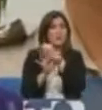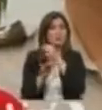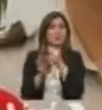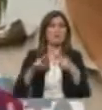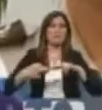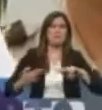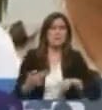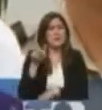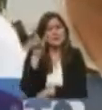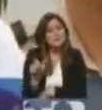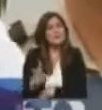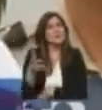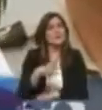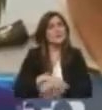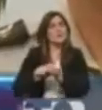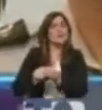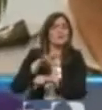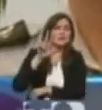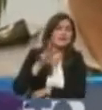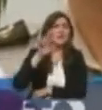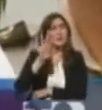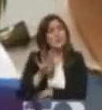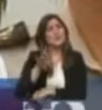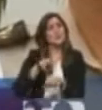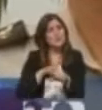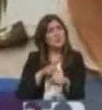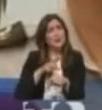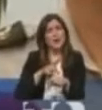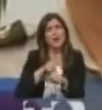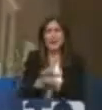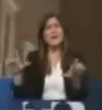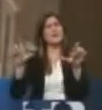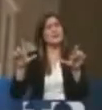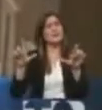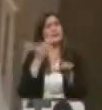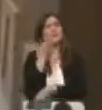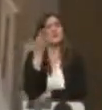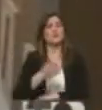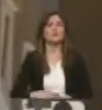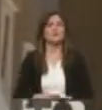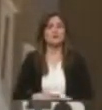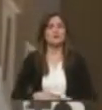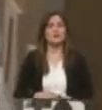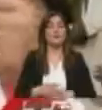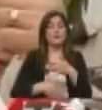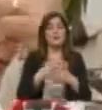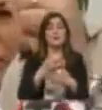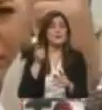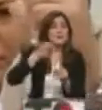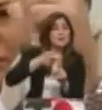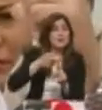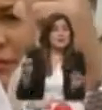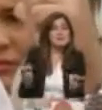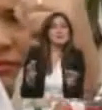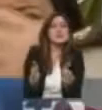reformas. ¿Cómo una persona que ha estado detenida 3, 4 veces le vuelven a dar medidas sustitutivas? Y el proceso directo o abreviado. Los